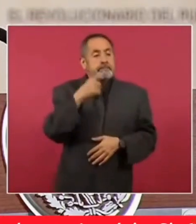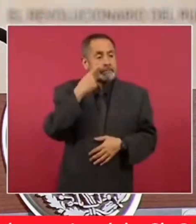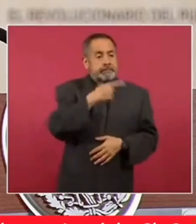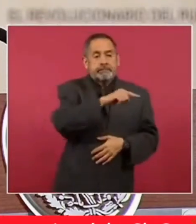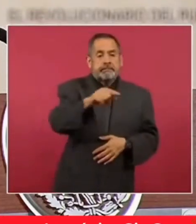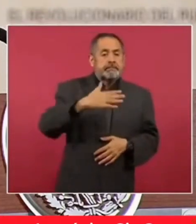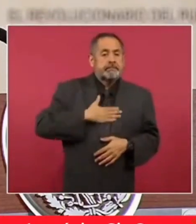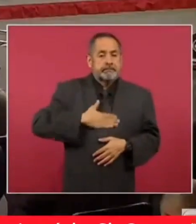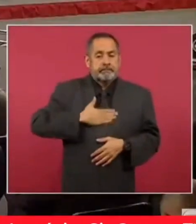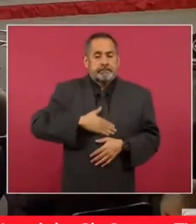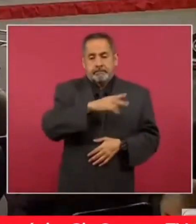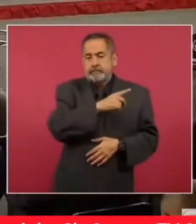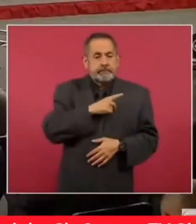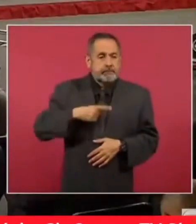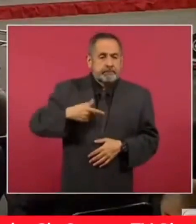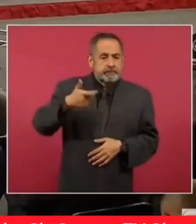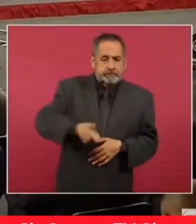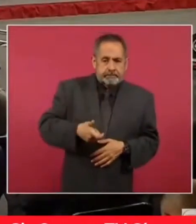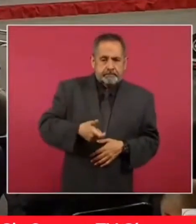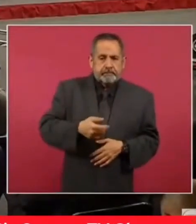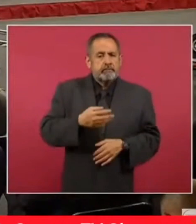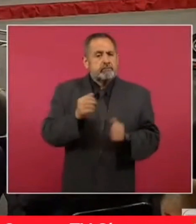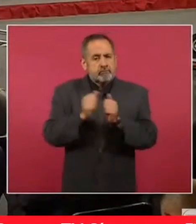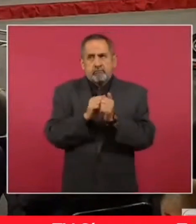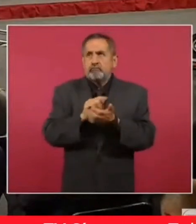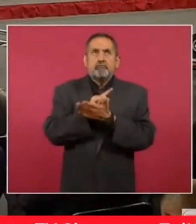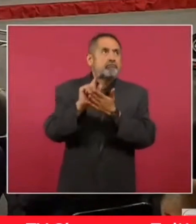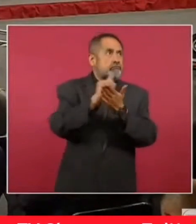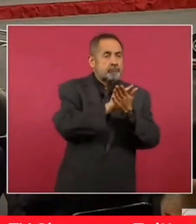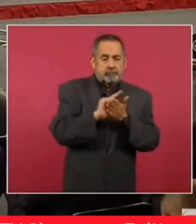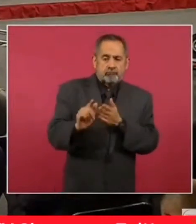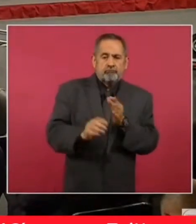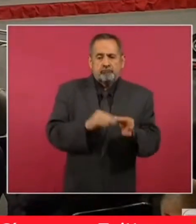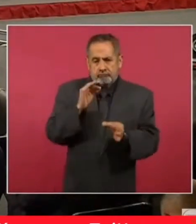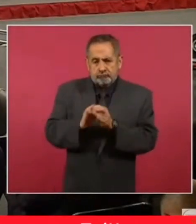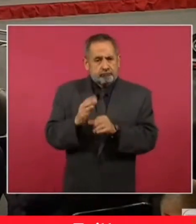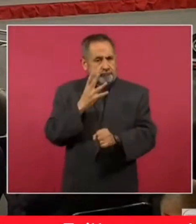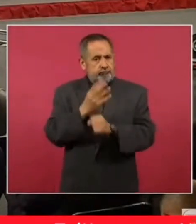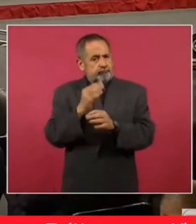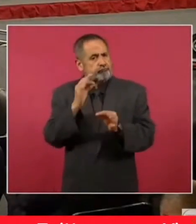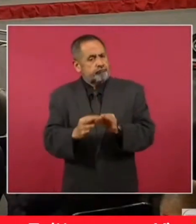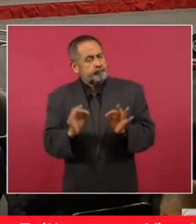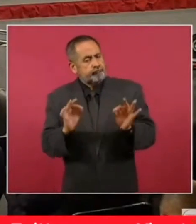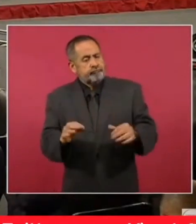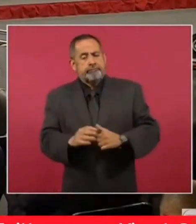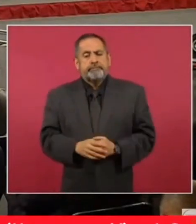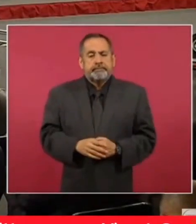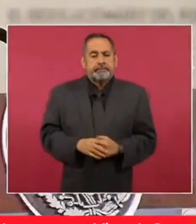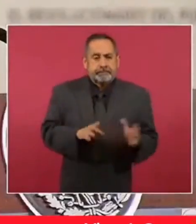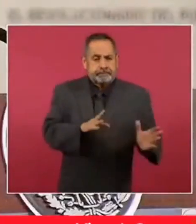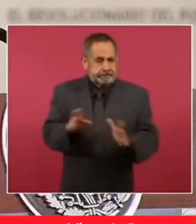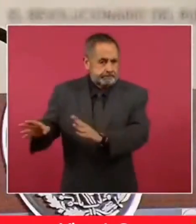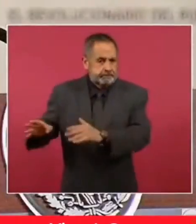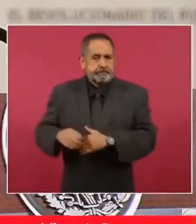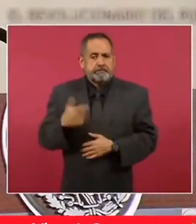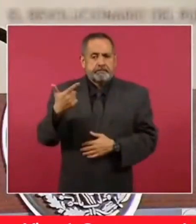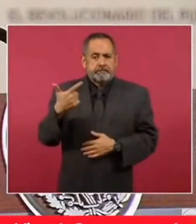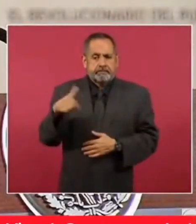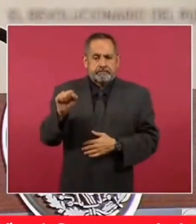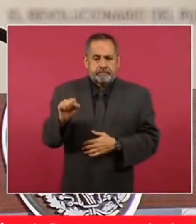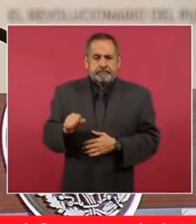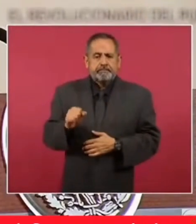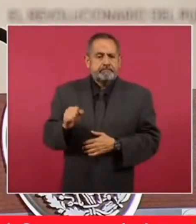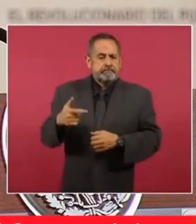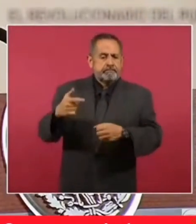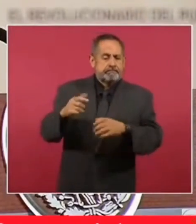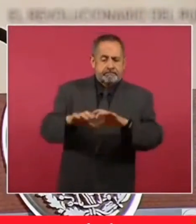de preferencia no se cobren, que estén con buen mantenimiento y limpios. Vamos ahora a quienes quieren el gas LP, donde con